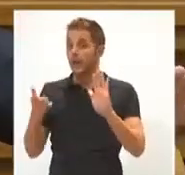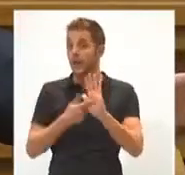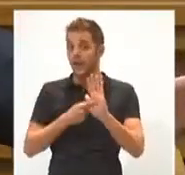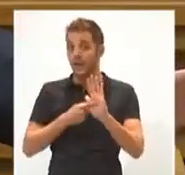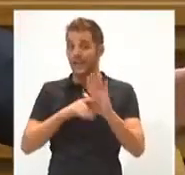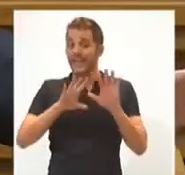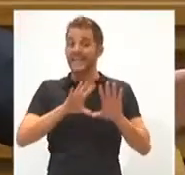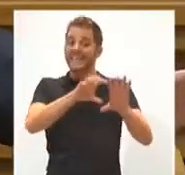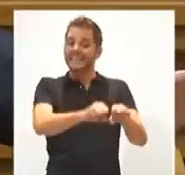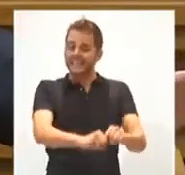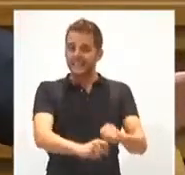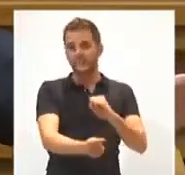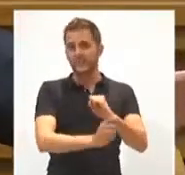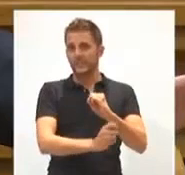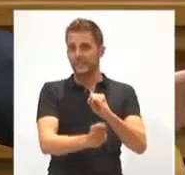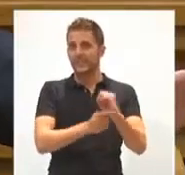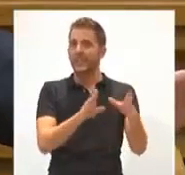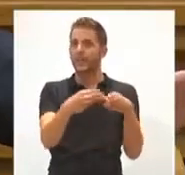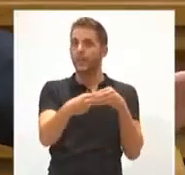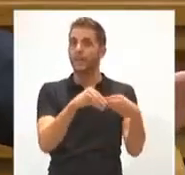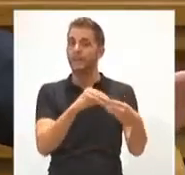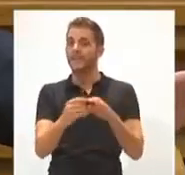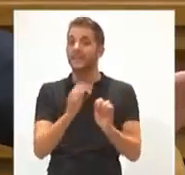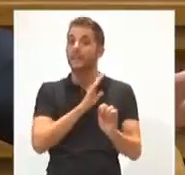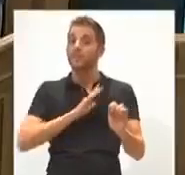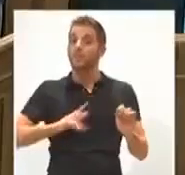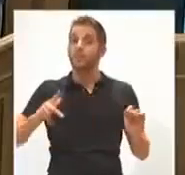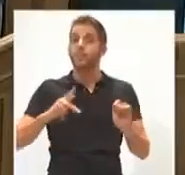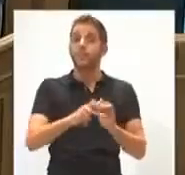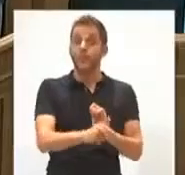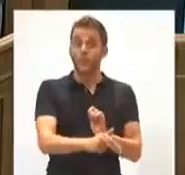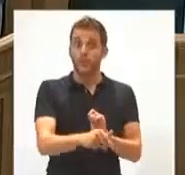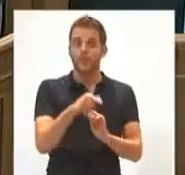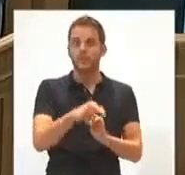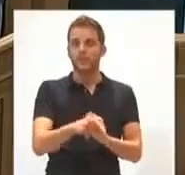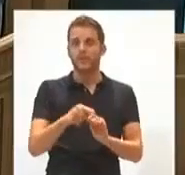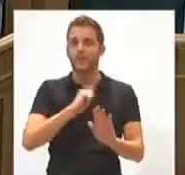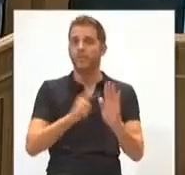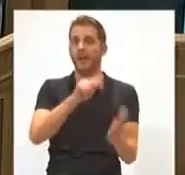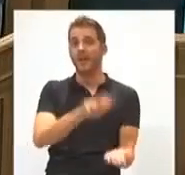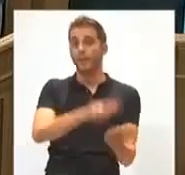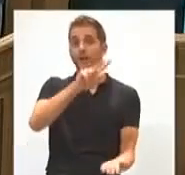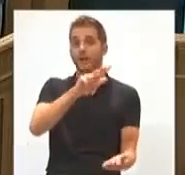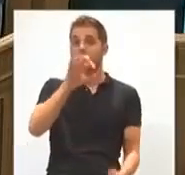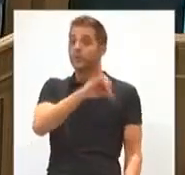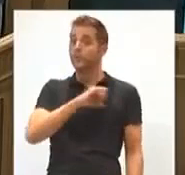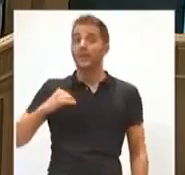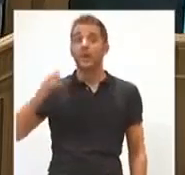de reserva estratégica de material preventivo la única me llama la atención